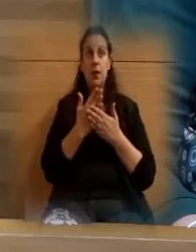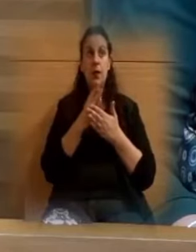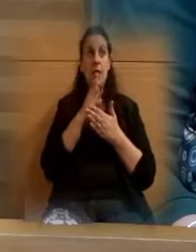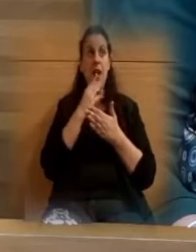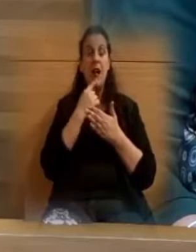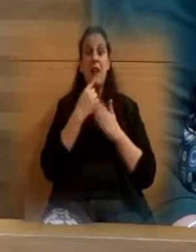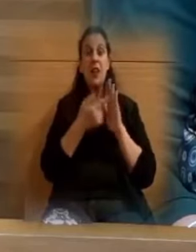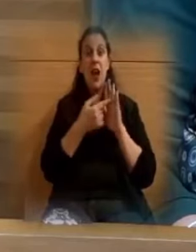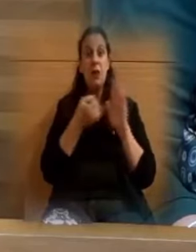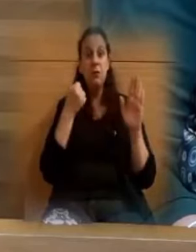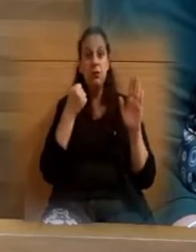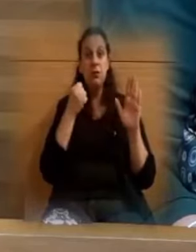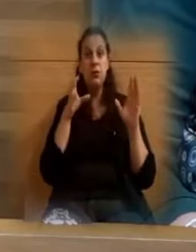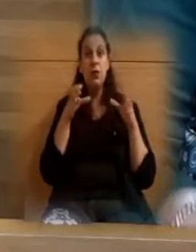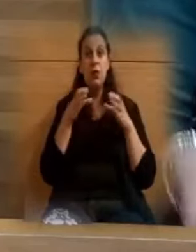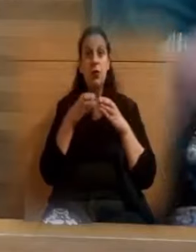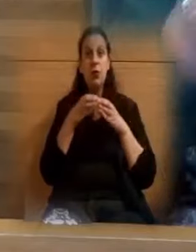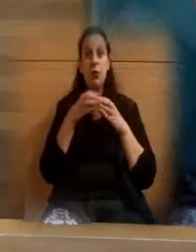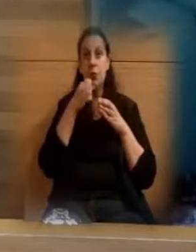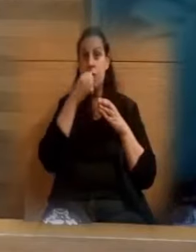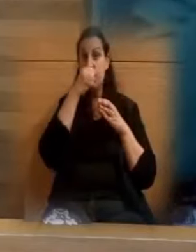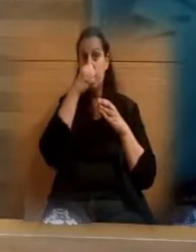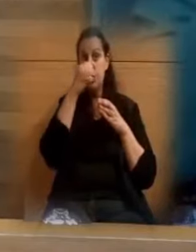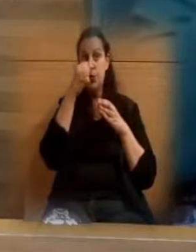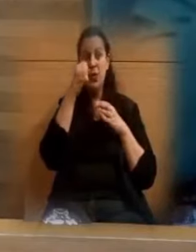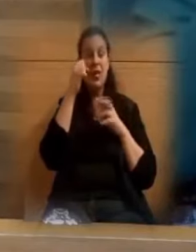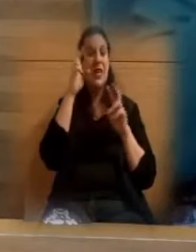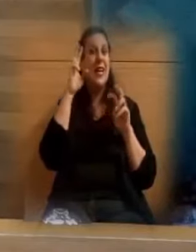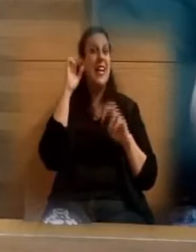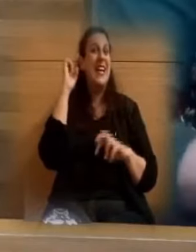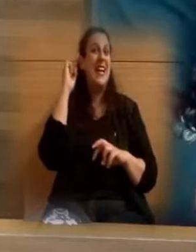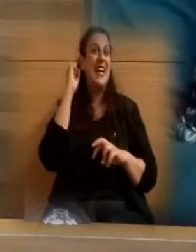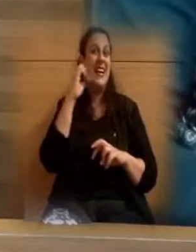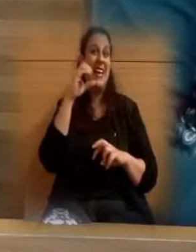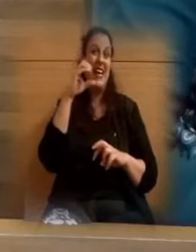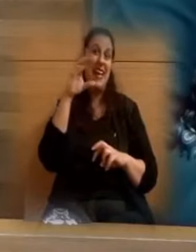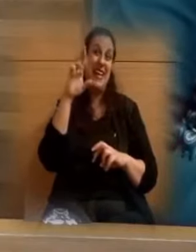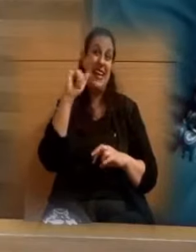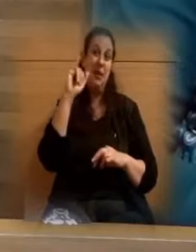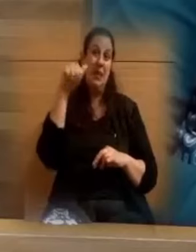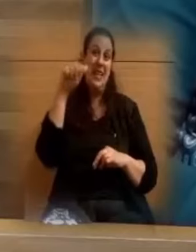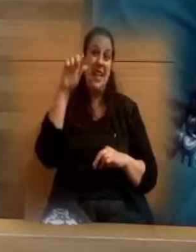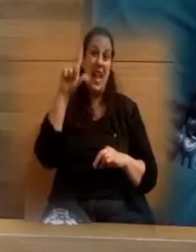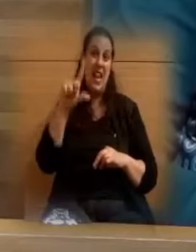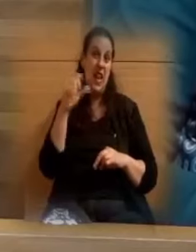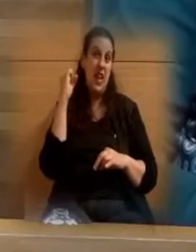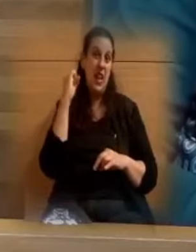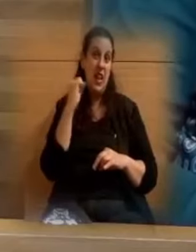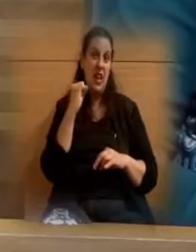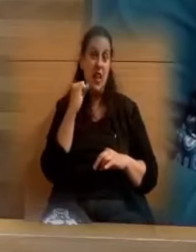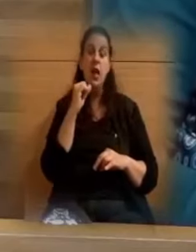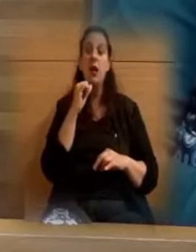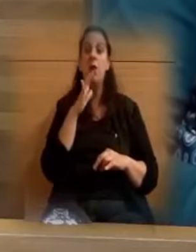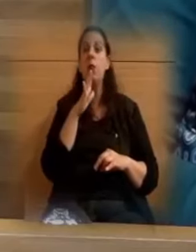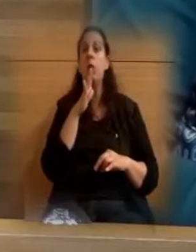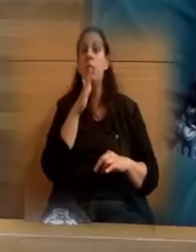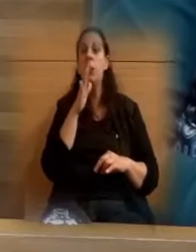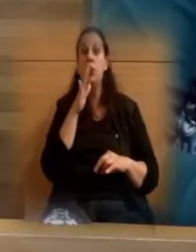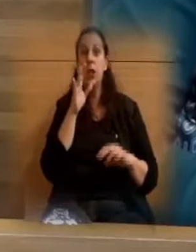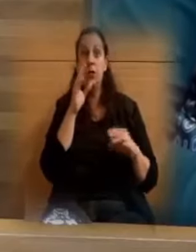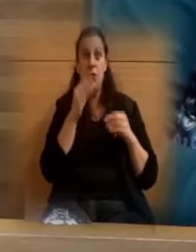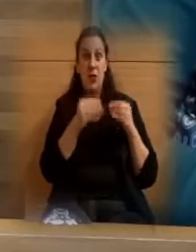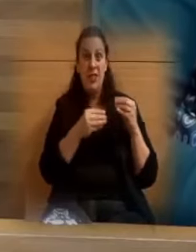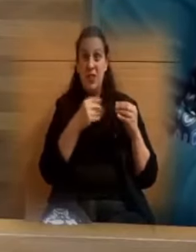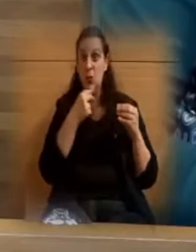palabras que ha dicho sobre que este partido es un partido criminal por las Por las razones que lo ha dicho porque es absolutamente